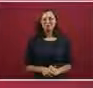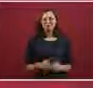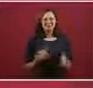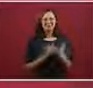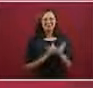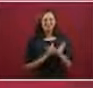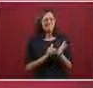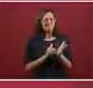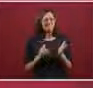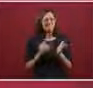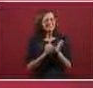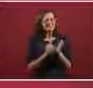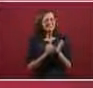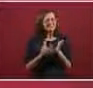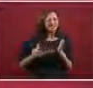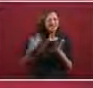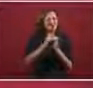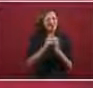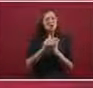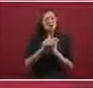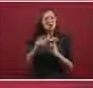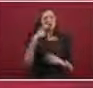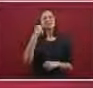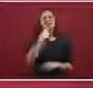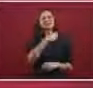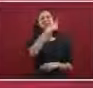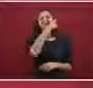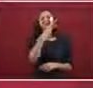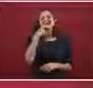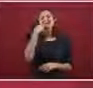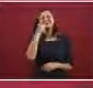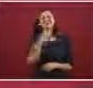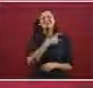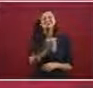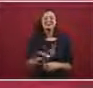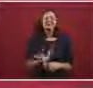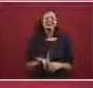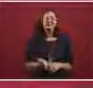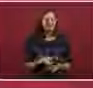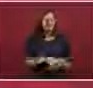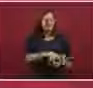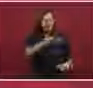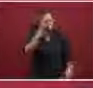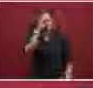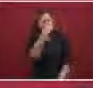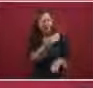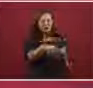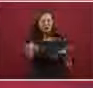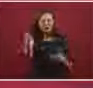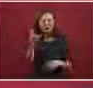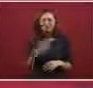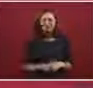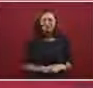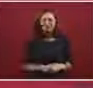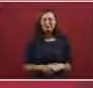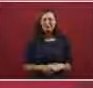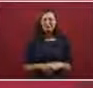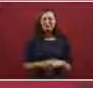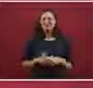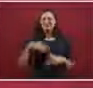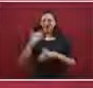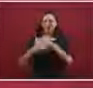miles, millones para rasurarse, y papel de